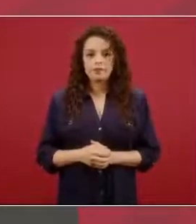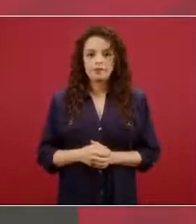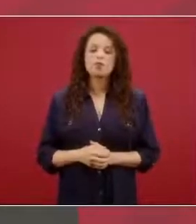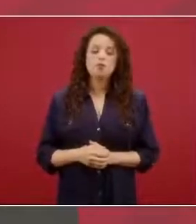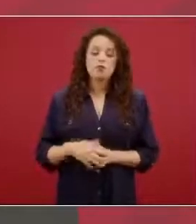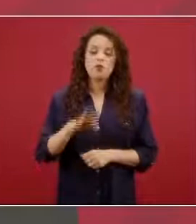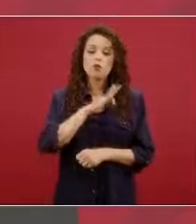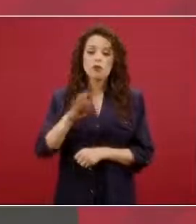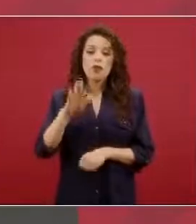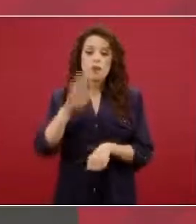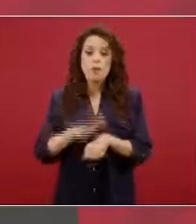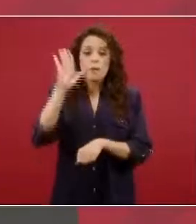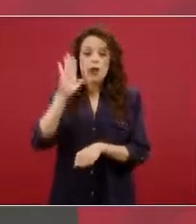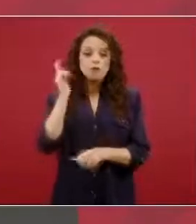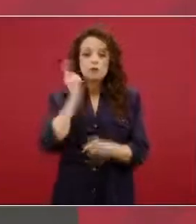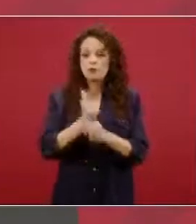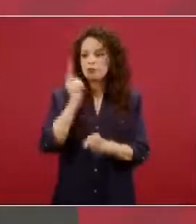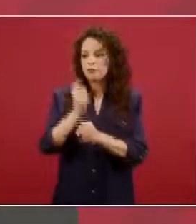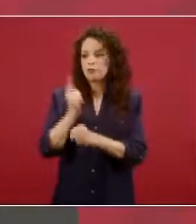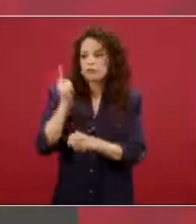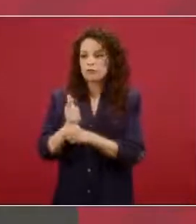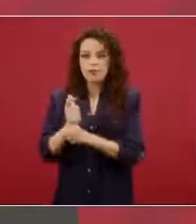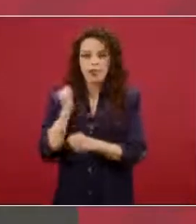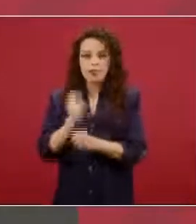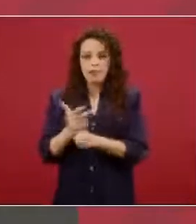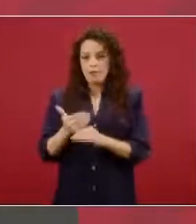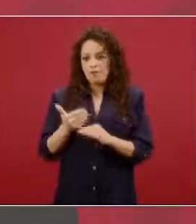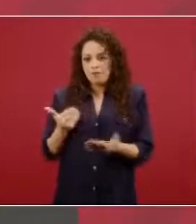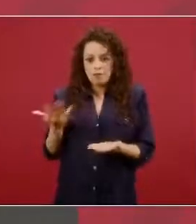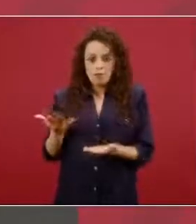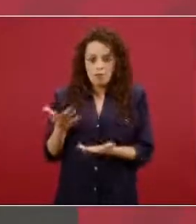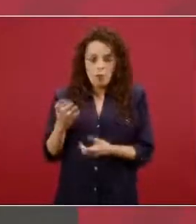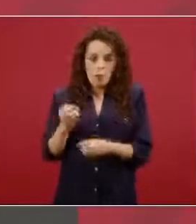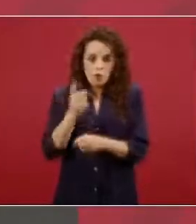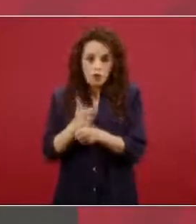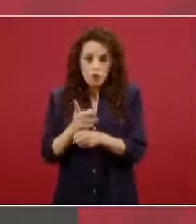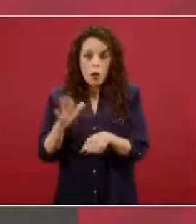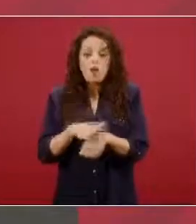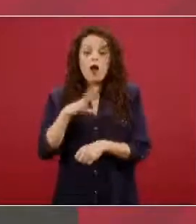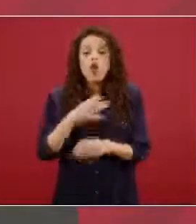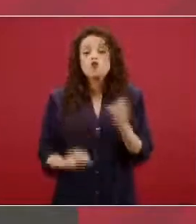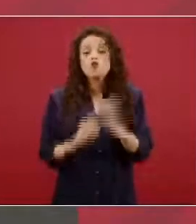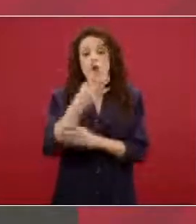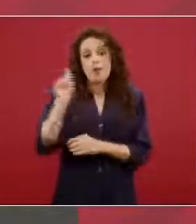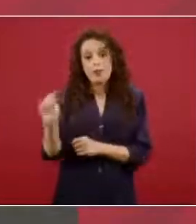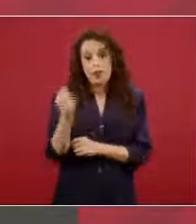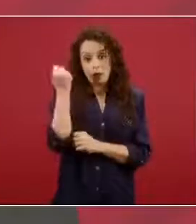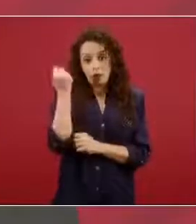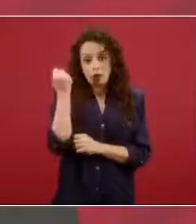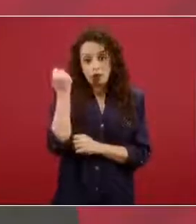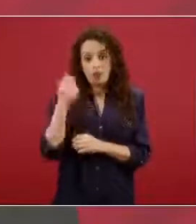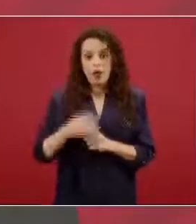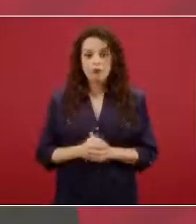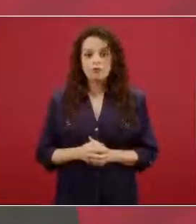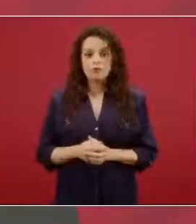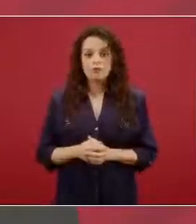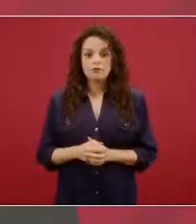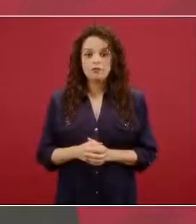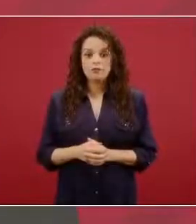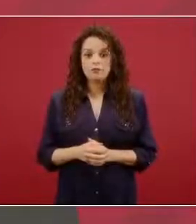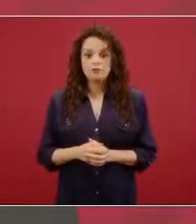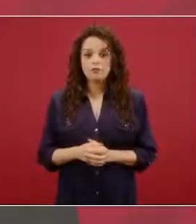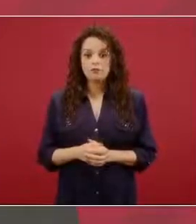la identificación de casos, en la medida en que hay una nueva tecnología. Que quede claro aquí, ya me estoy anticipando